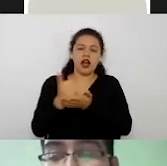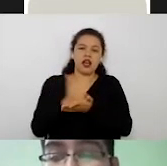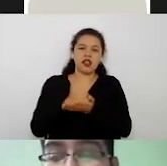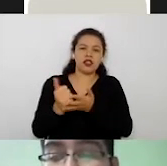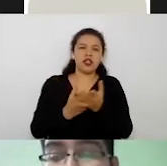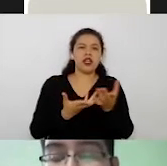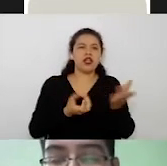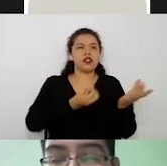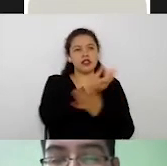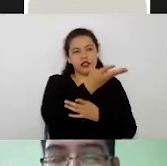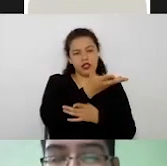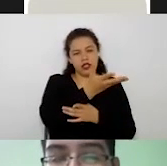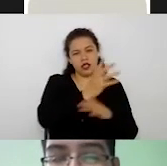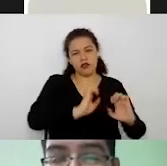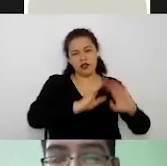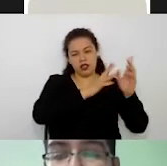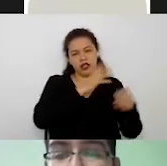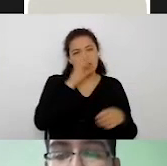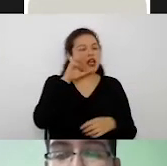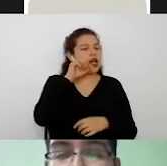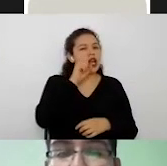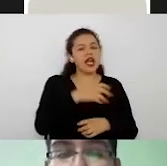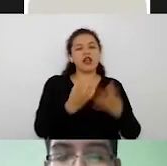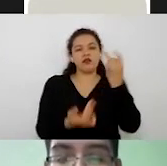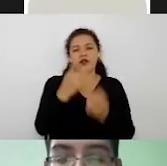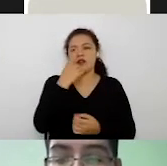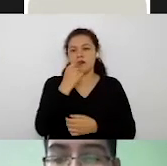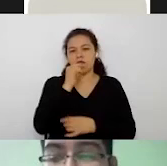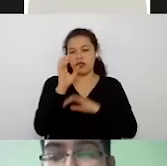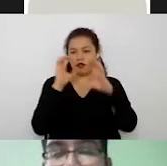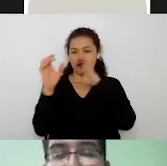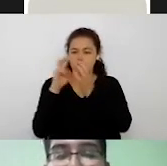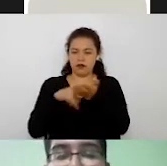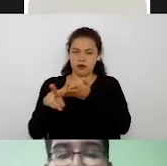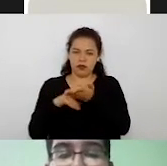naranja, prevención y combate de incendios es rojo y comunicación es verde.